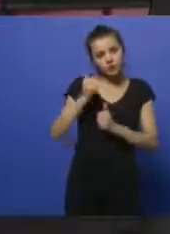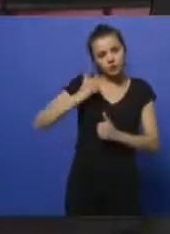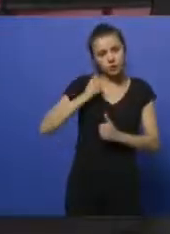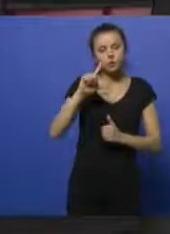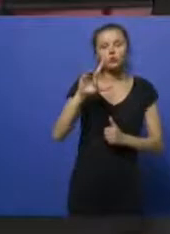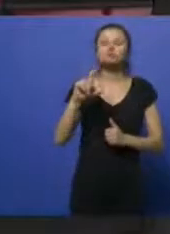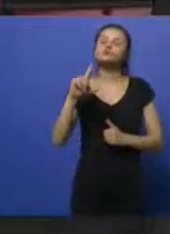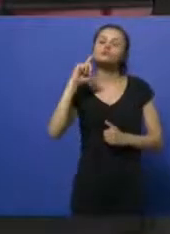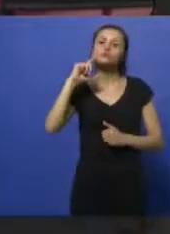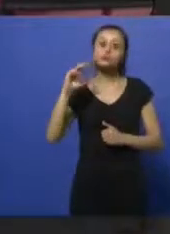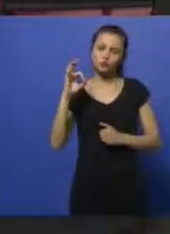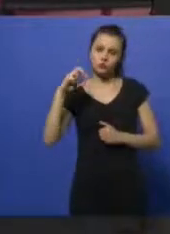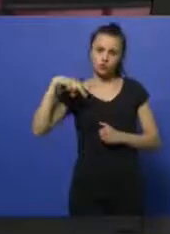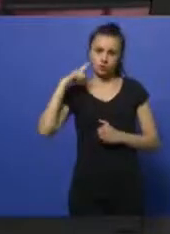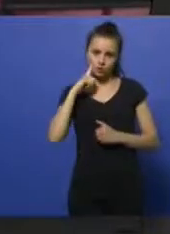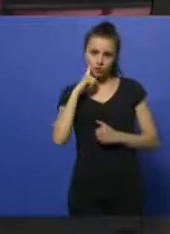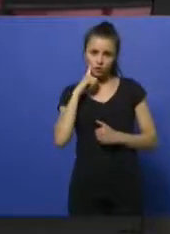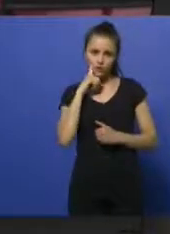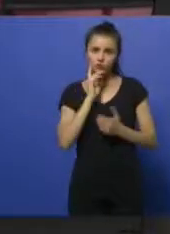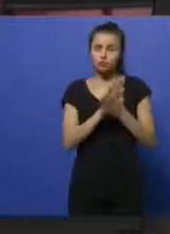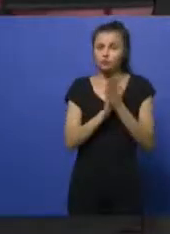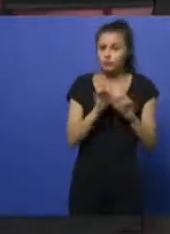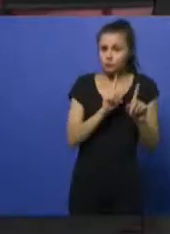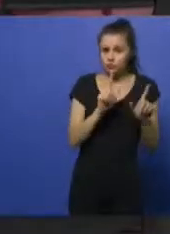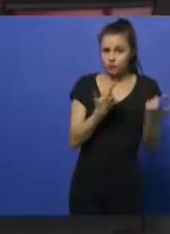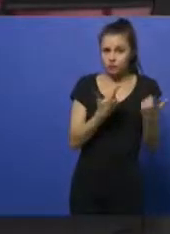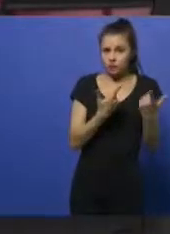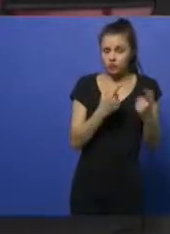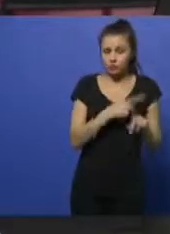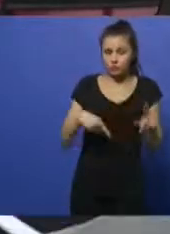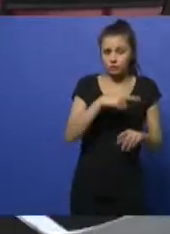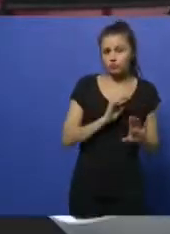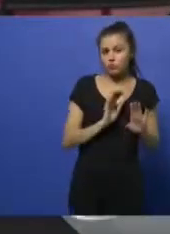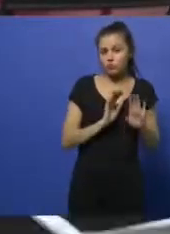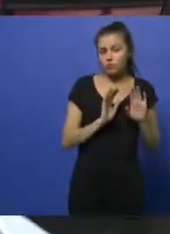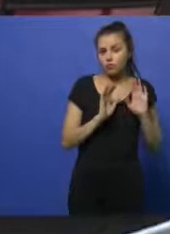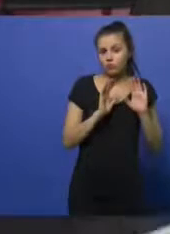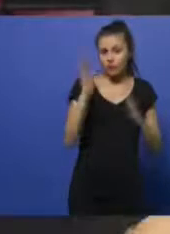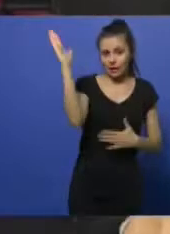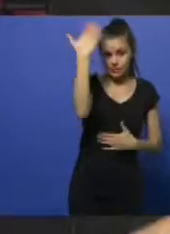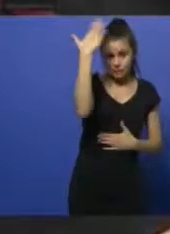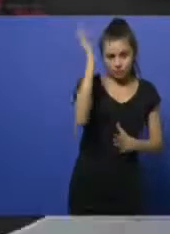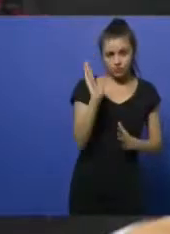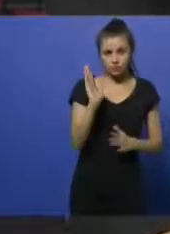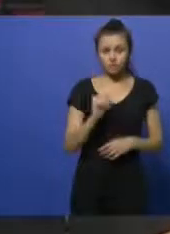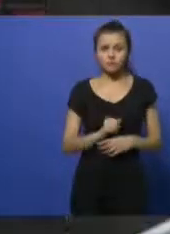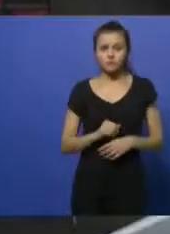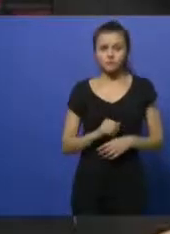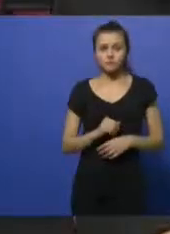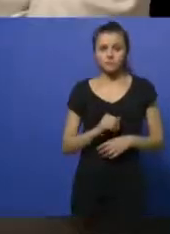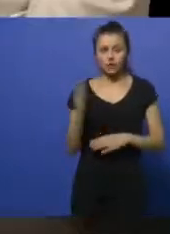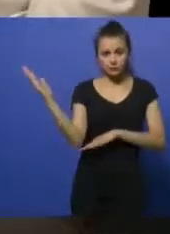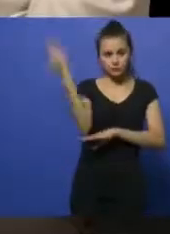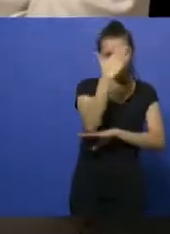Lucioni. Y como no teníamos respuesta, hicimos una asamblea, como se hizo históricamente en la fábrica, y decidimos ir